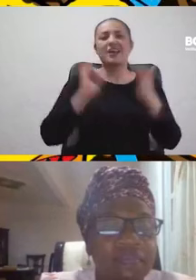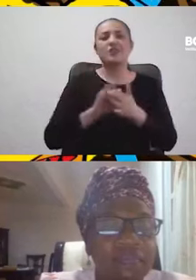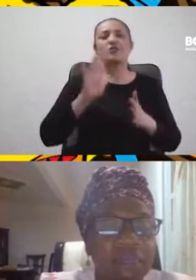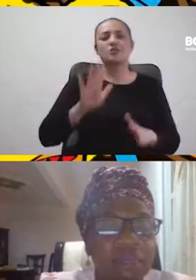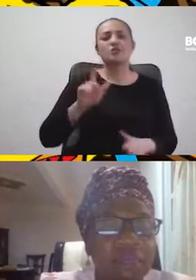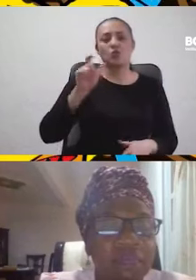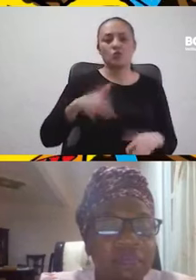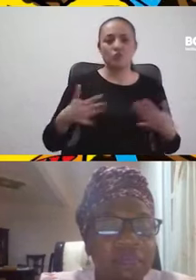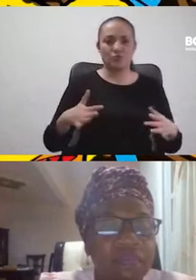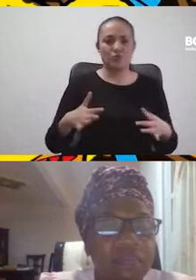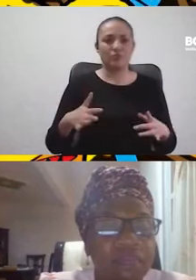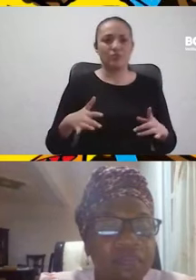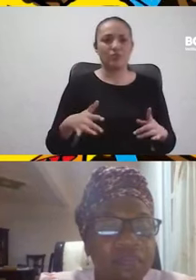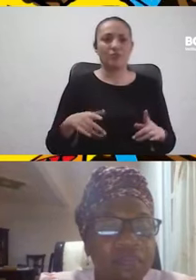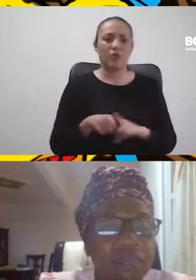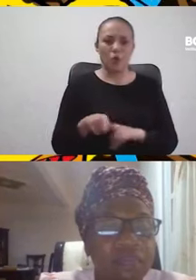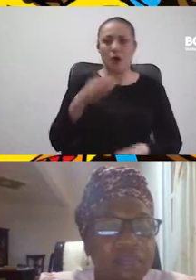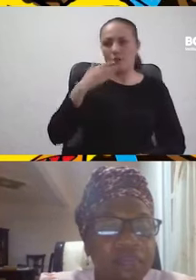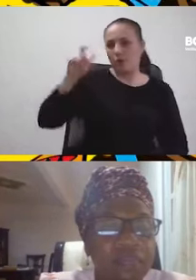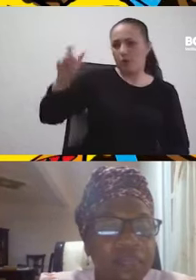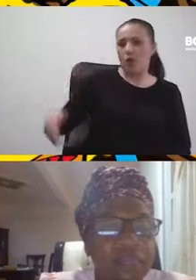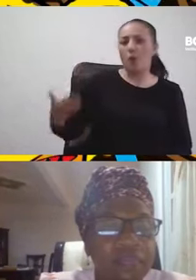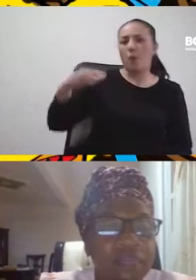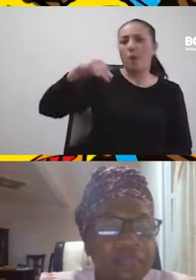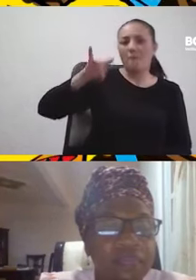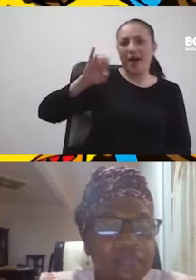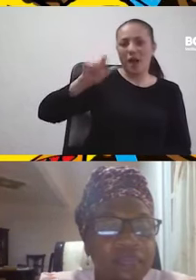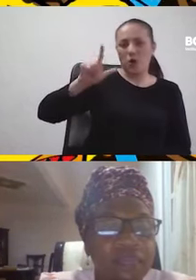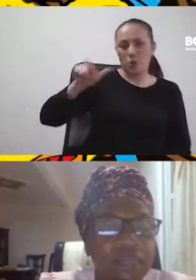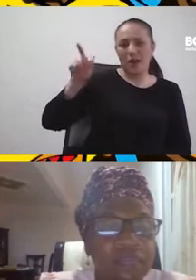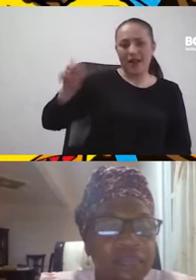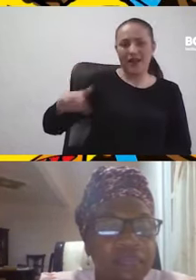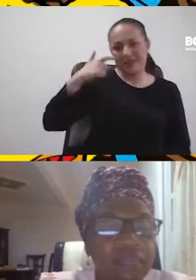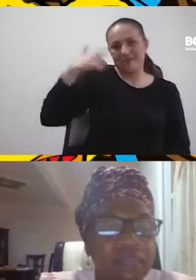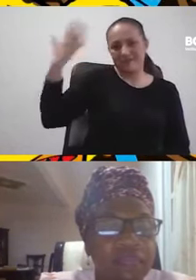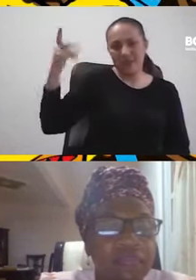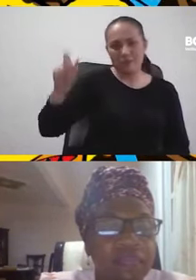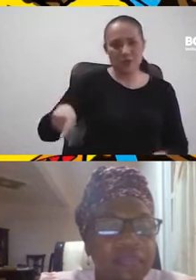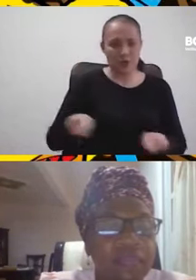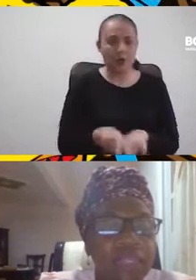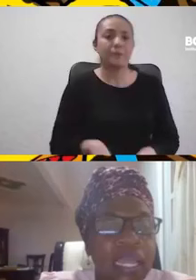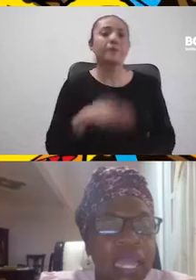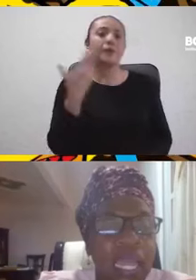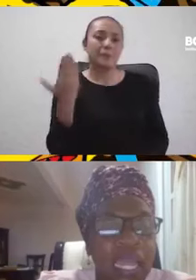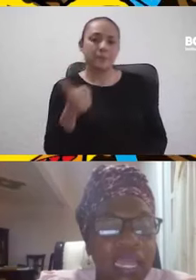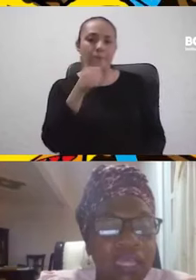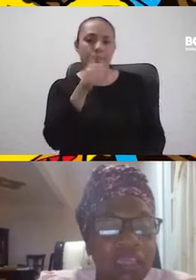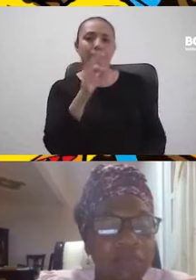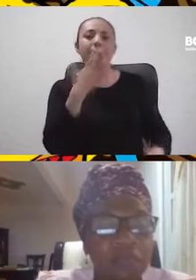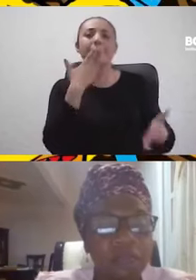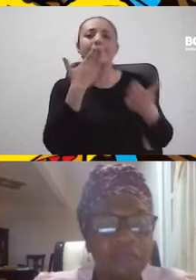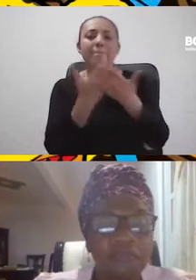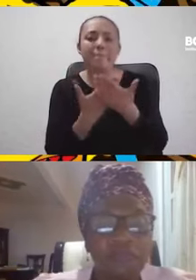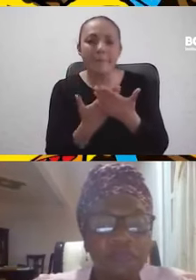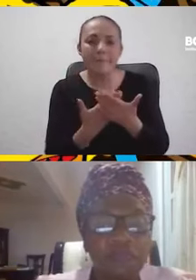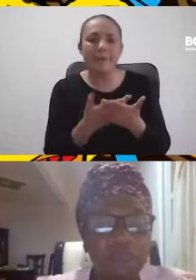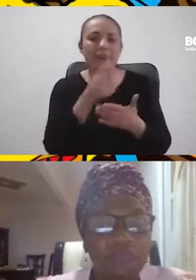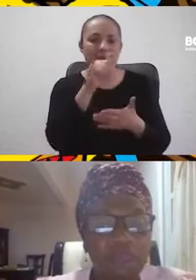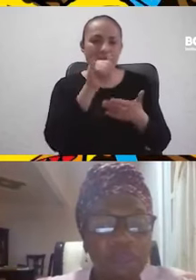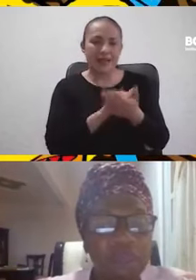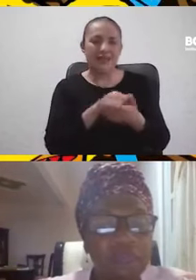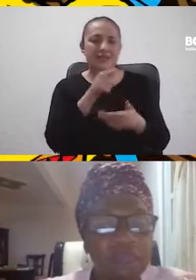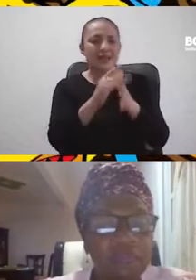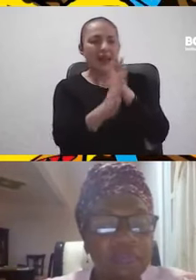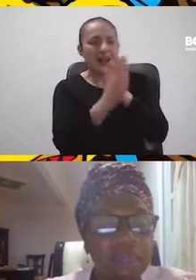tan grande como Manuel Zapata Olivella. Bien, y gracias, Urie, por todo ese recorrido aquí